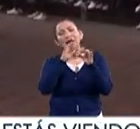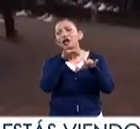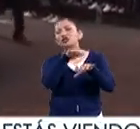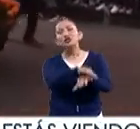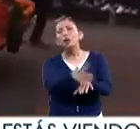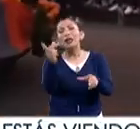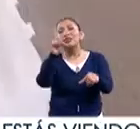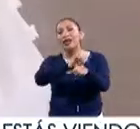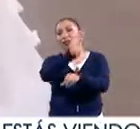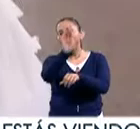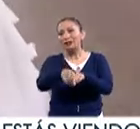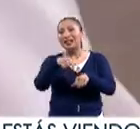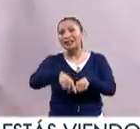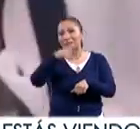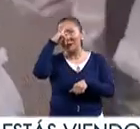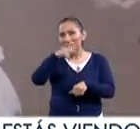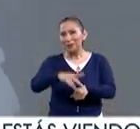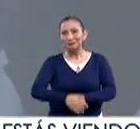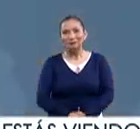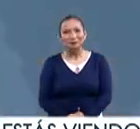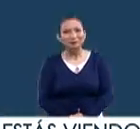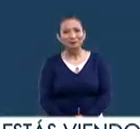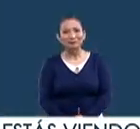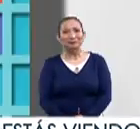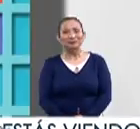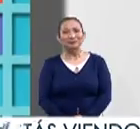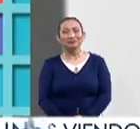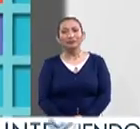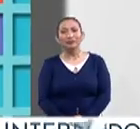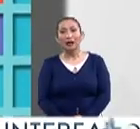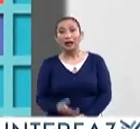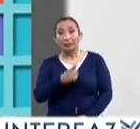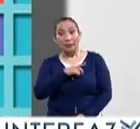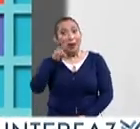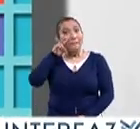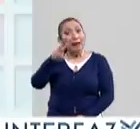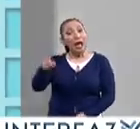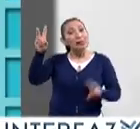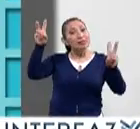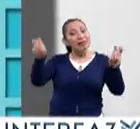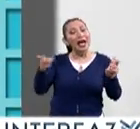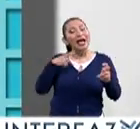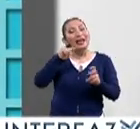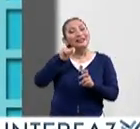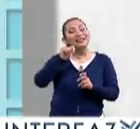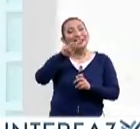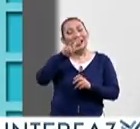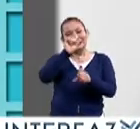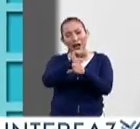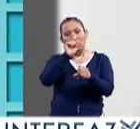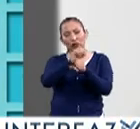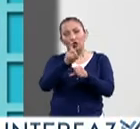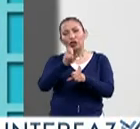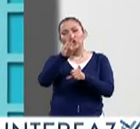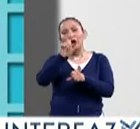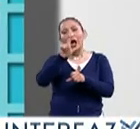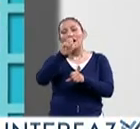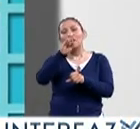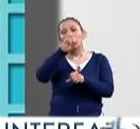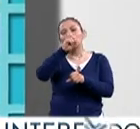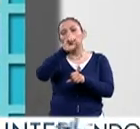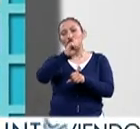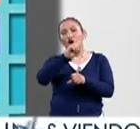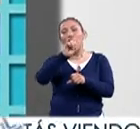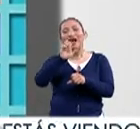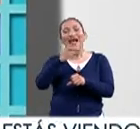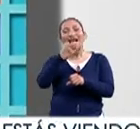platicarnos sobre el Día de Muertos en México. No dejes de ver nuestra sección sobre telesecundaria con el doctor Alfonso Herrera